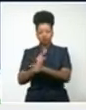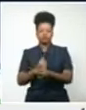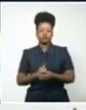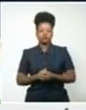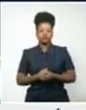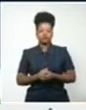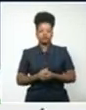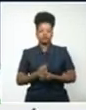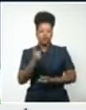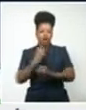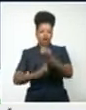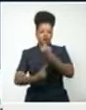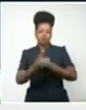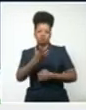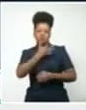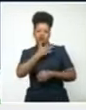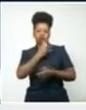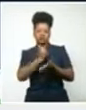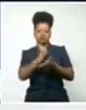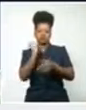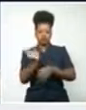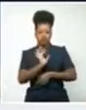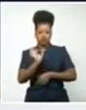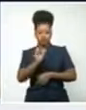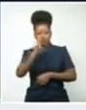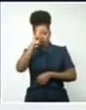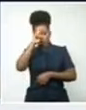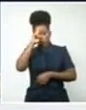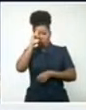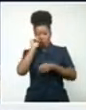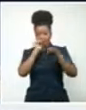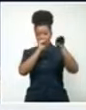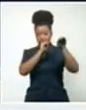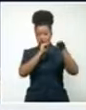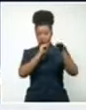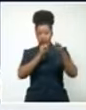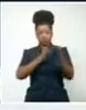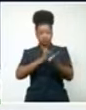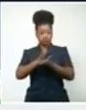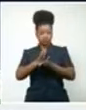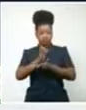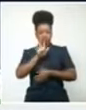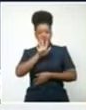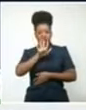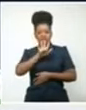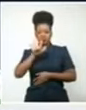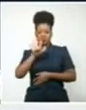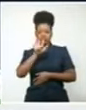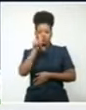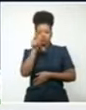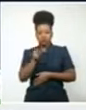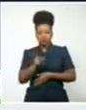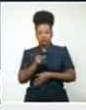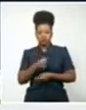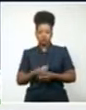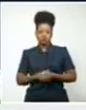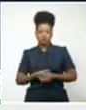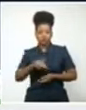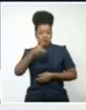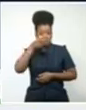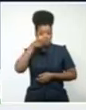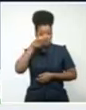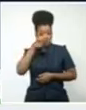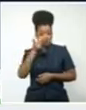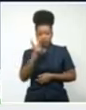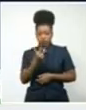algunos sospechosos se mantienen en los hospitales, 555 pacientes. En vigilancia 2,